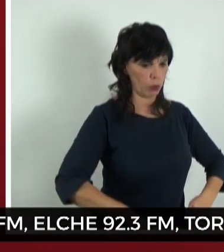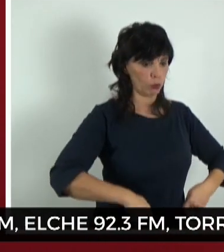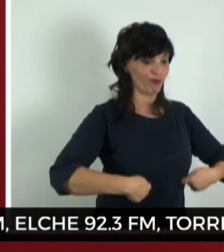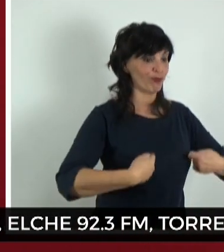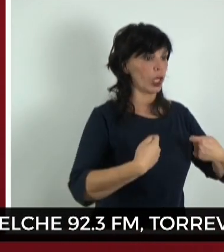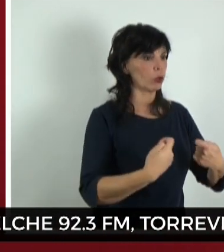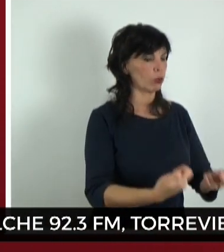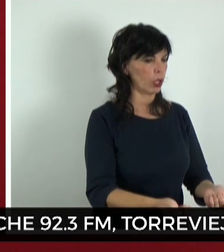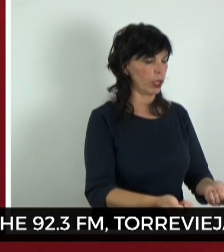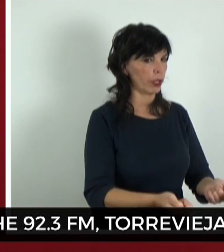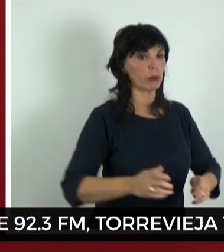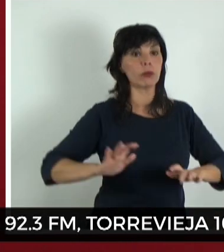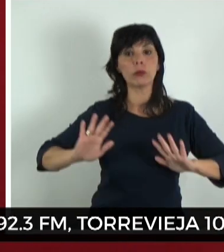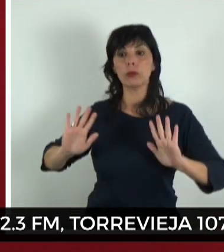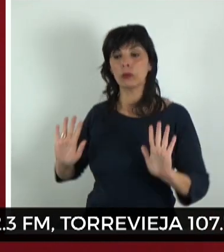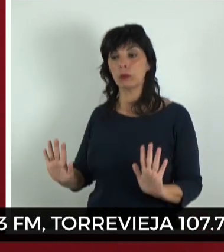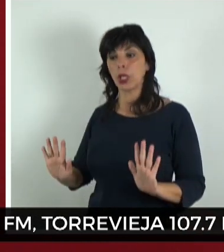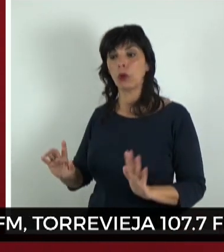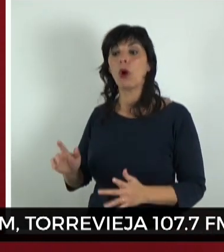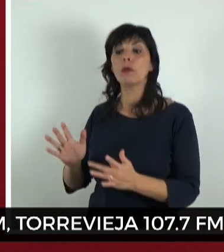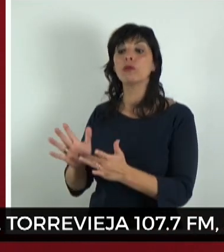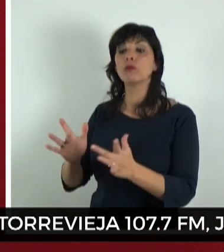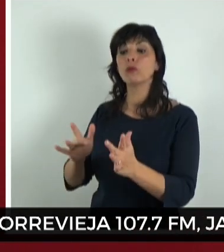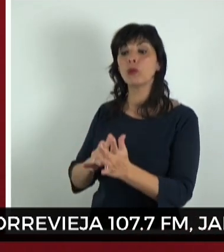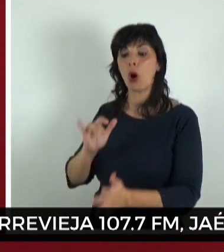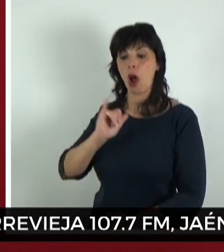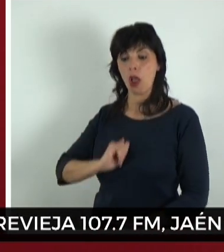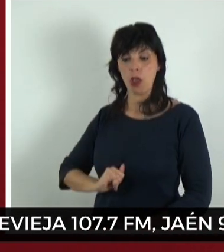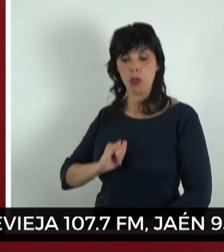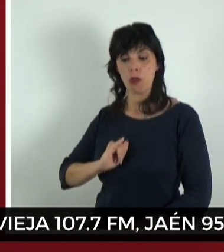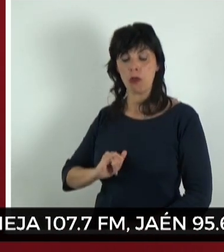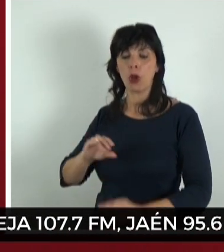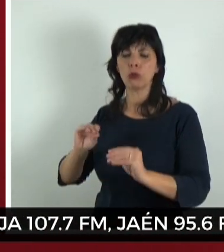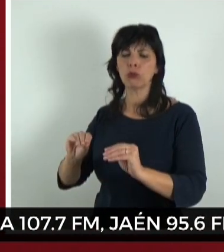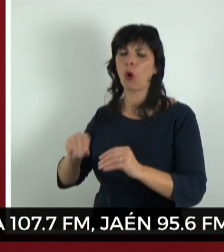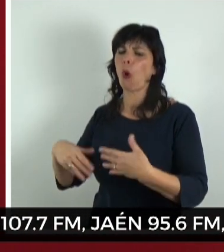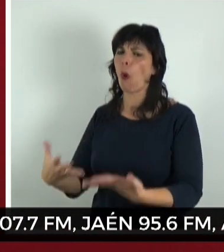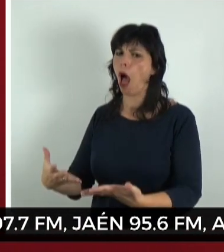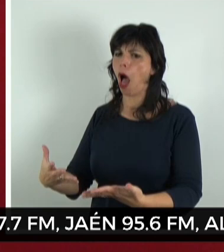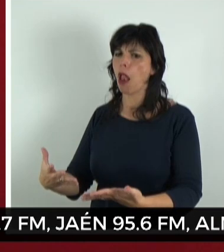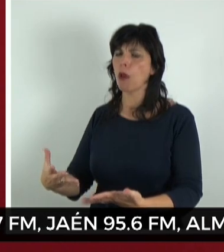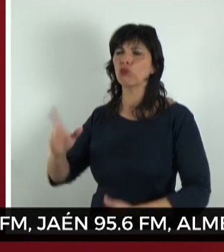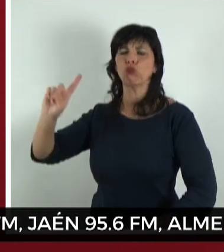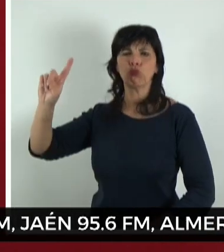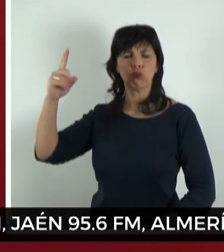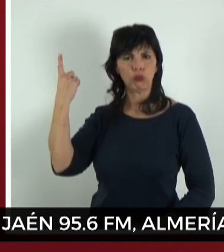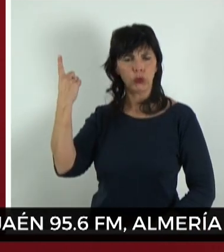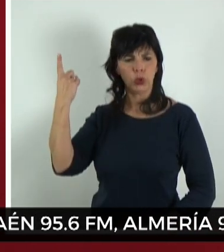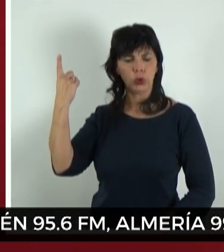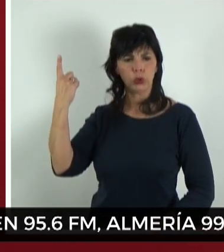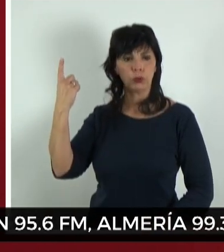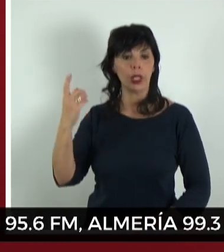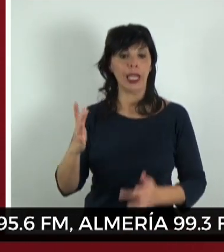pero era Dios de identidad. En Jesucristo, Dios y el